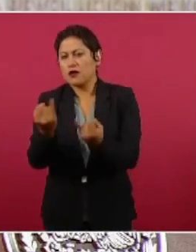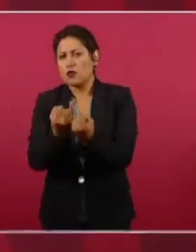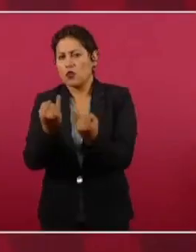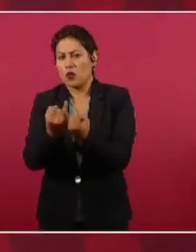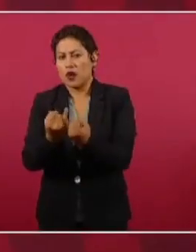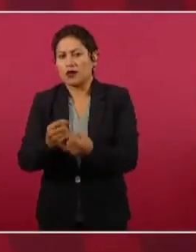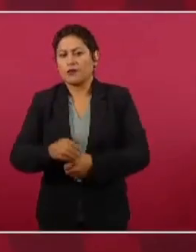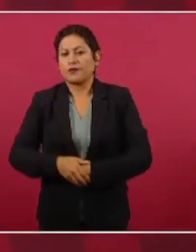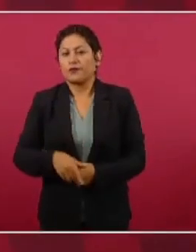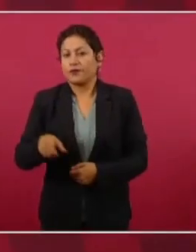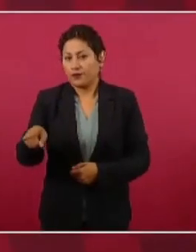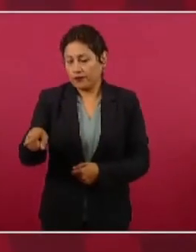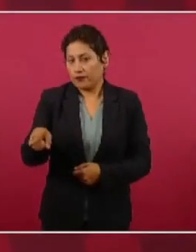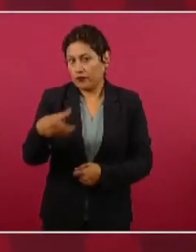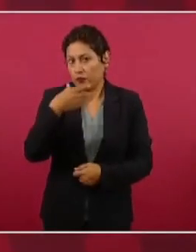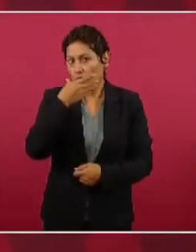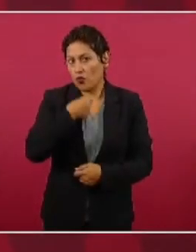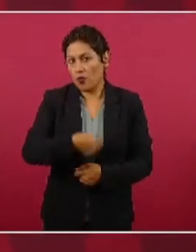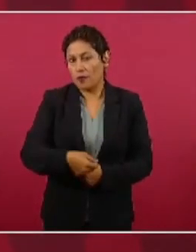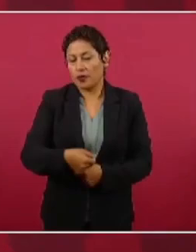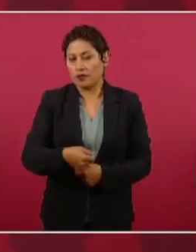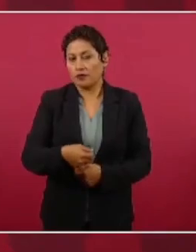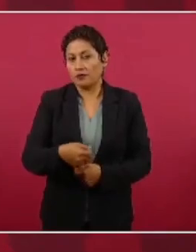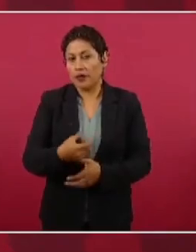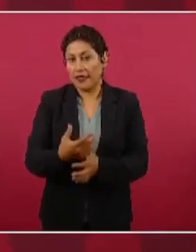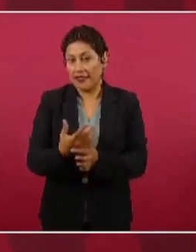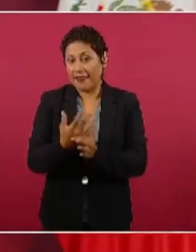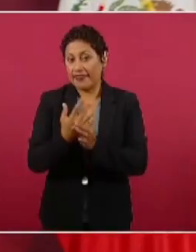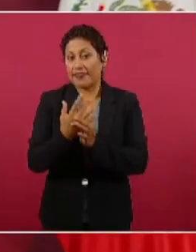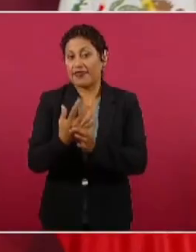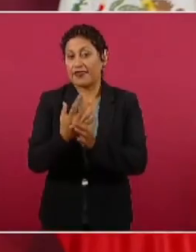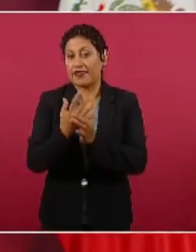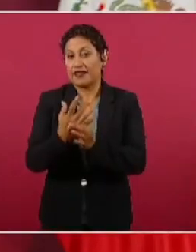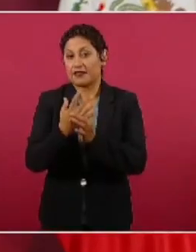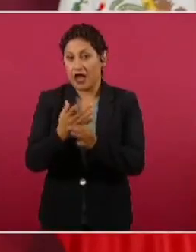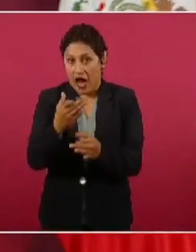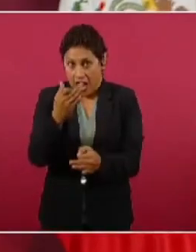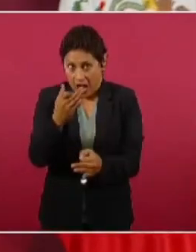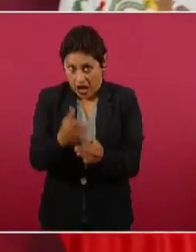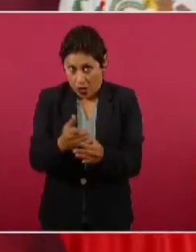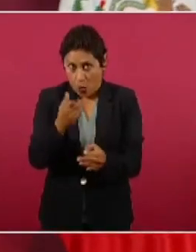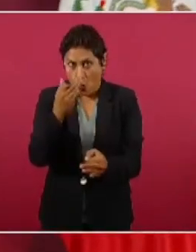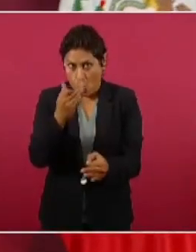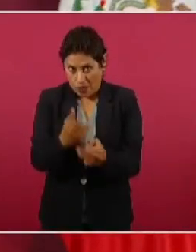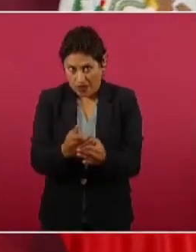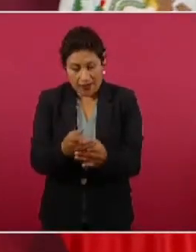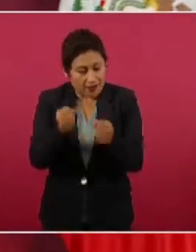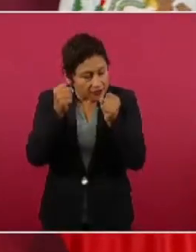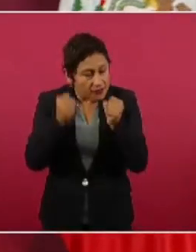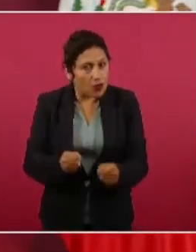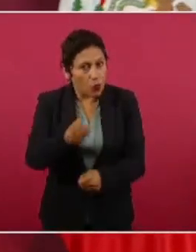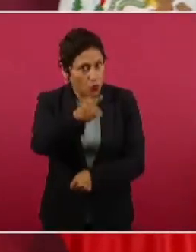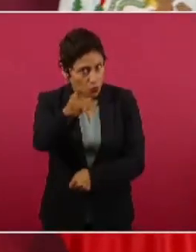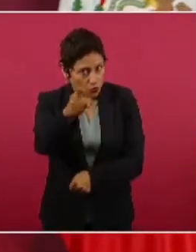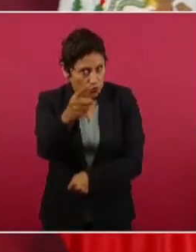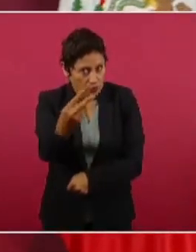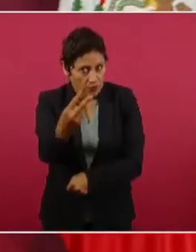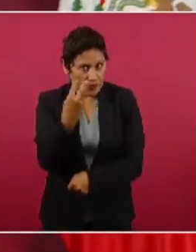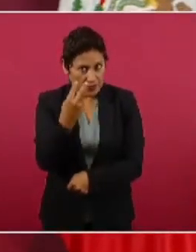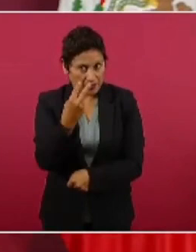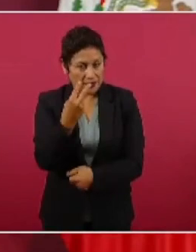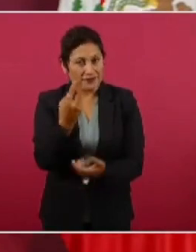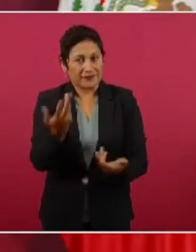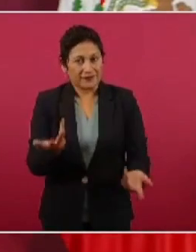habla y dice, y me está escuchando, o se lo van a decir, y los